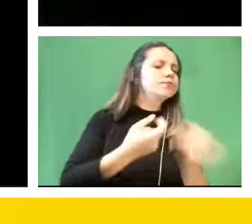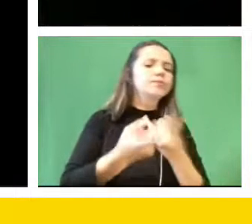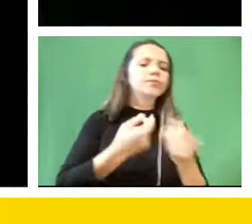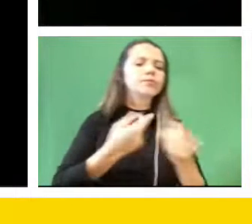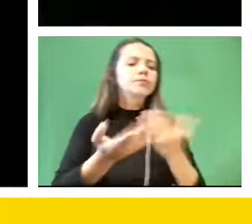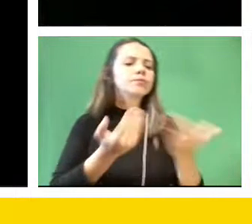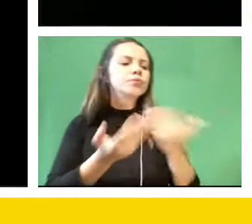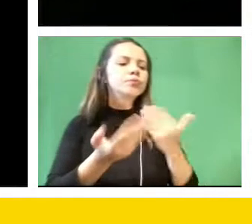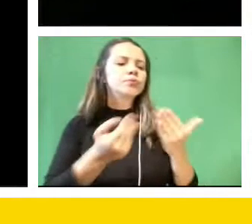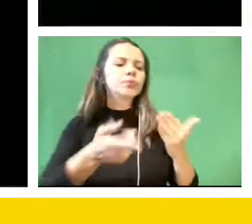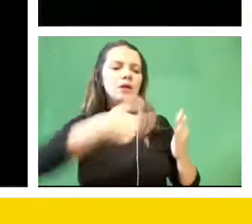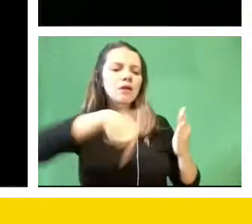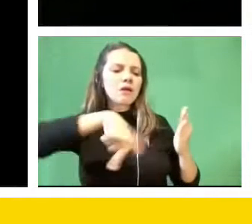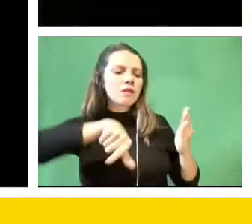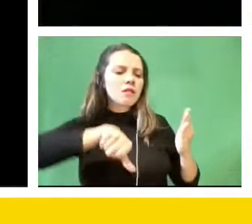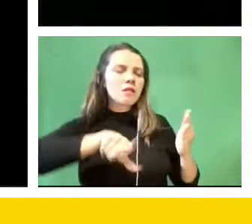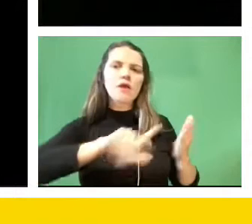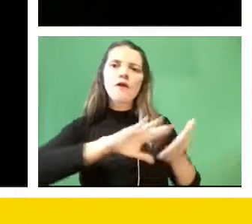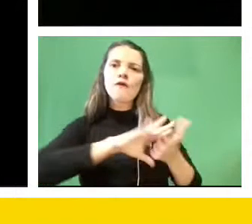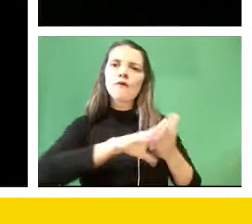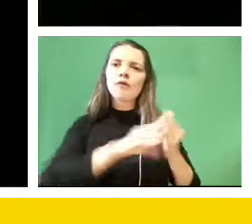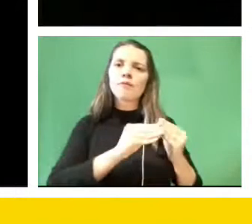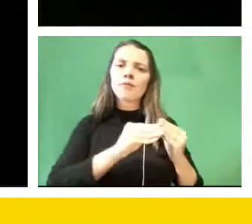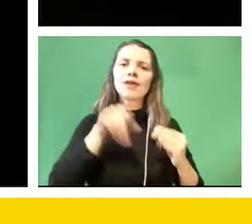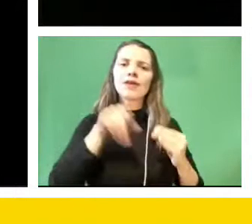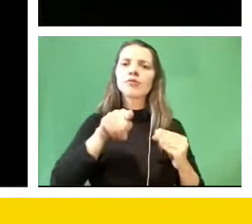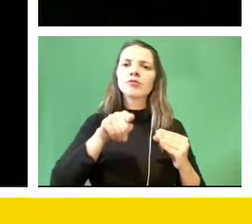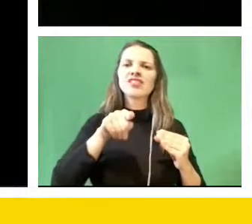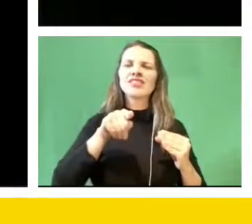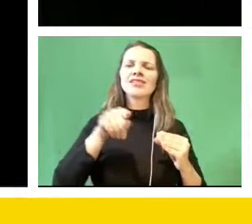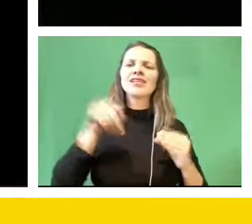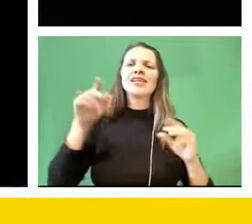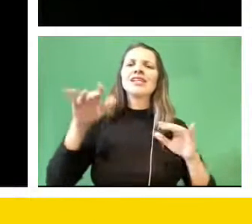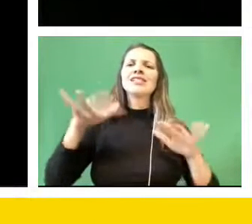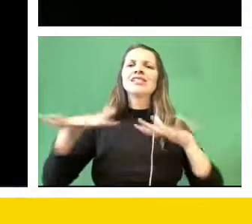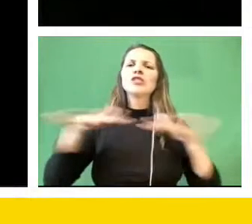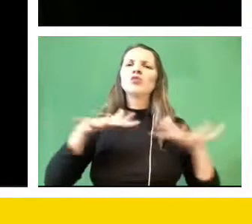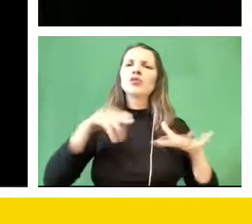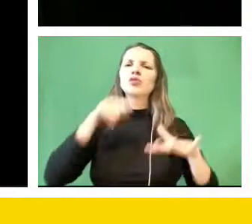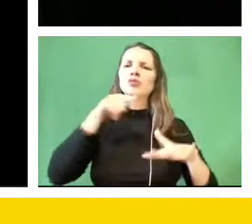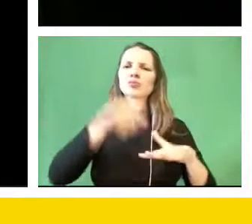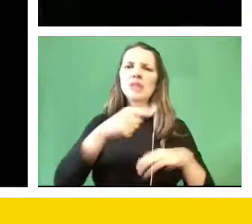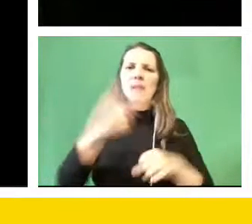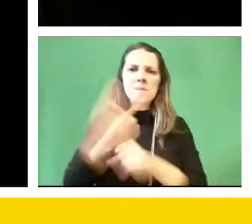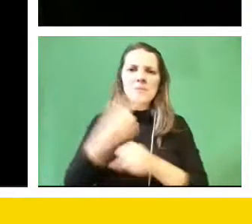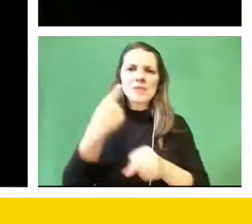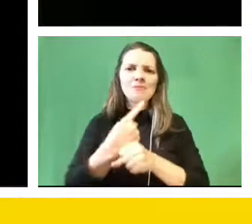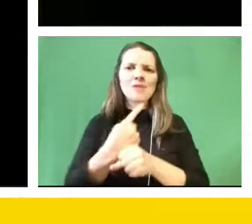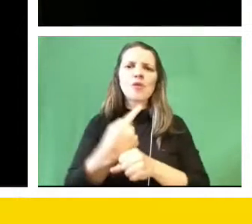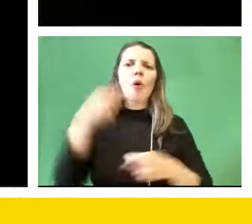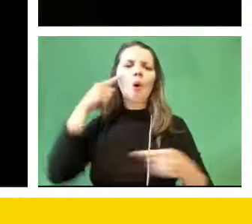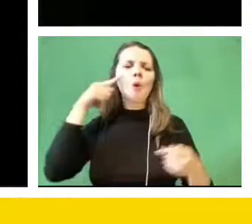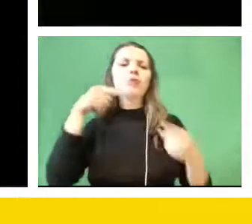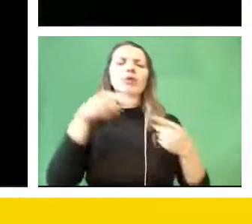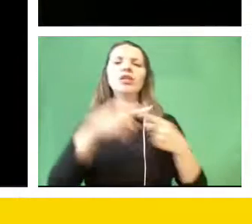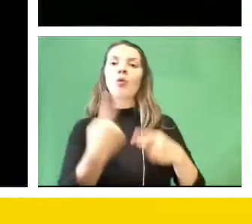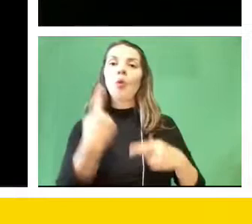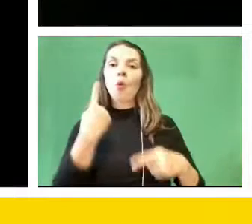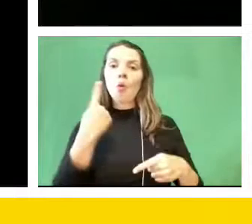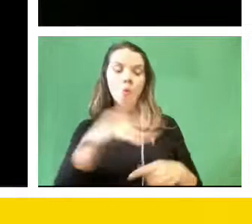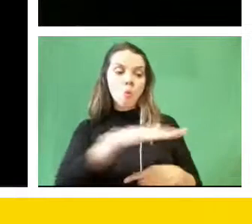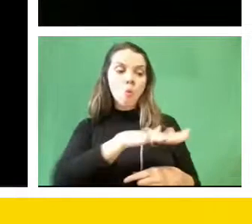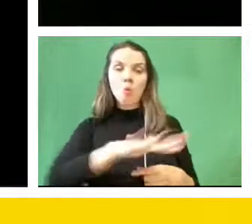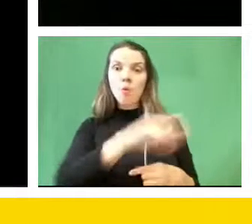inicialmente escoger un caso, un estudio de caso para aplicar los principios y ver qué tan efectivos eran. Se seleccionó